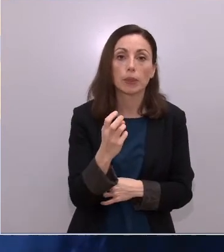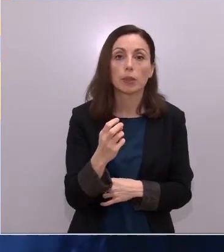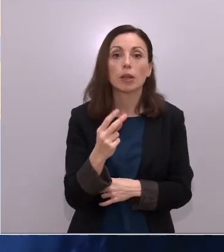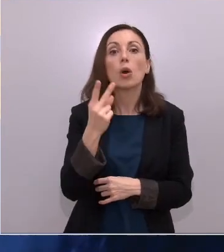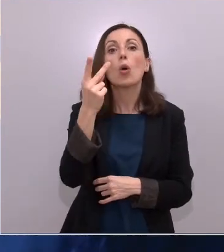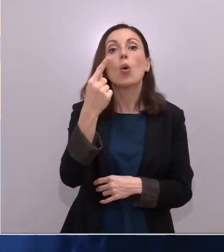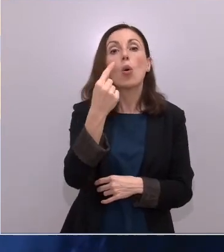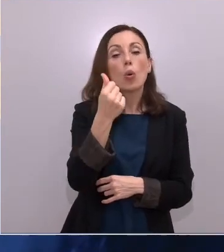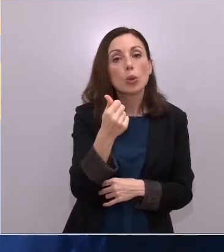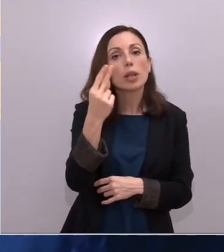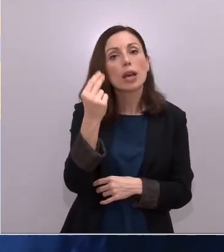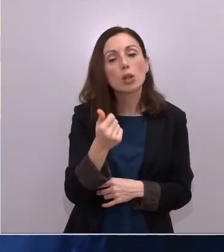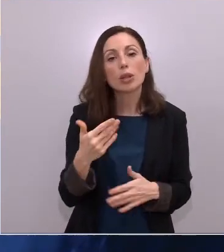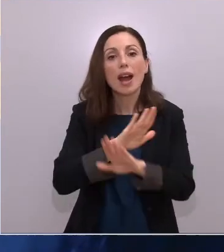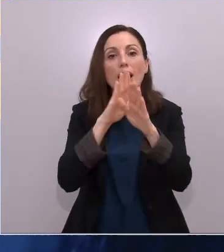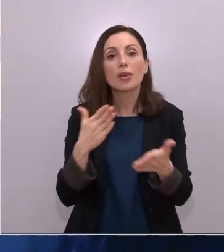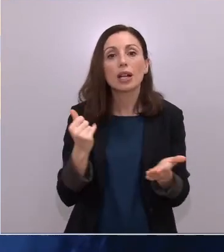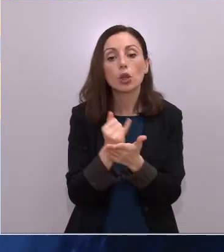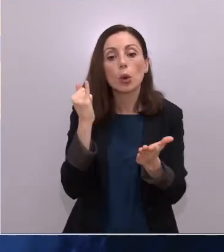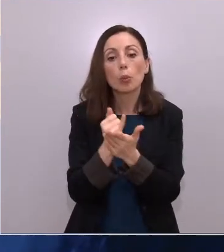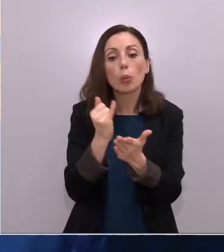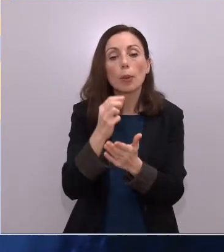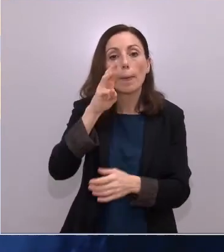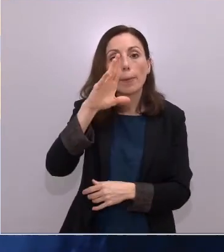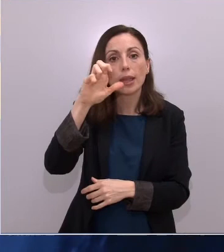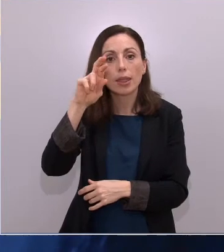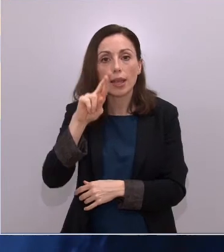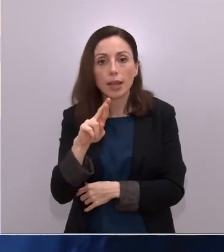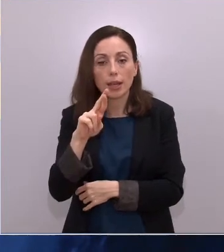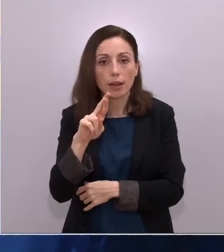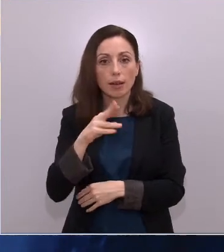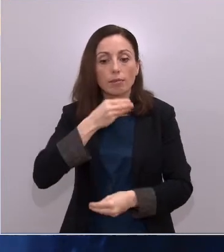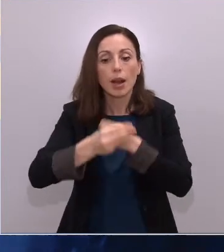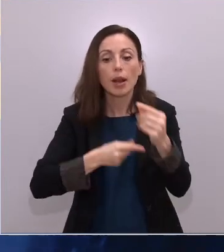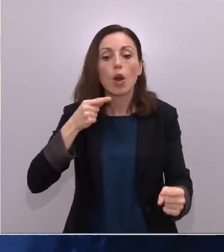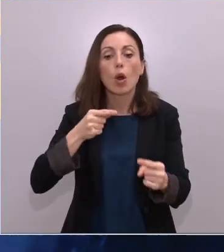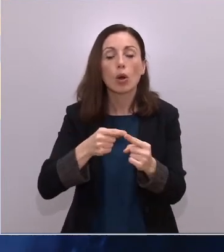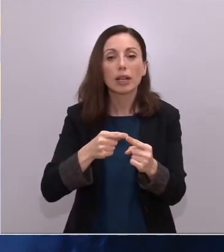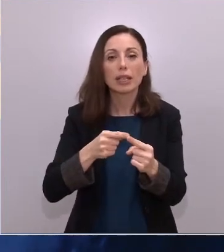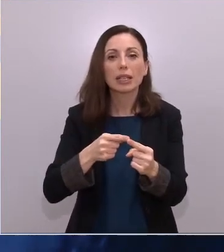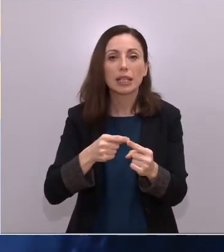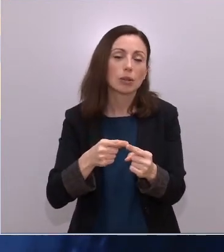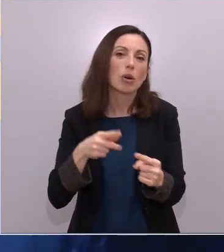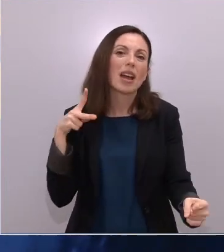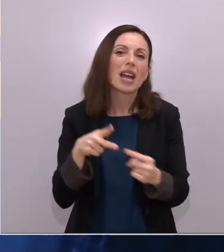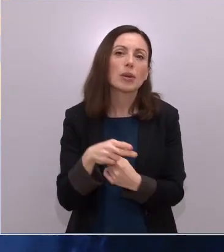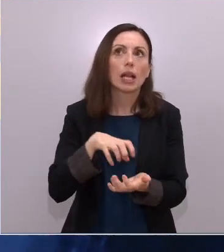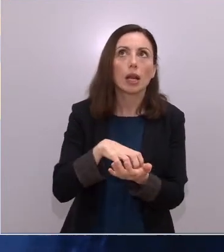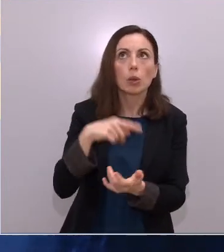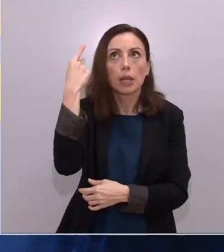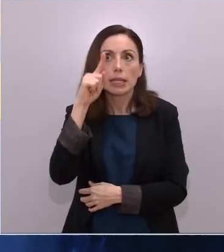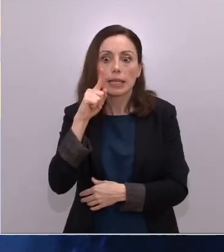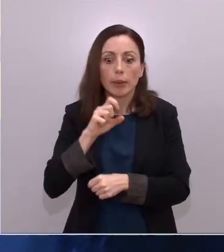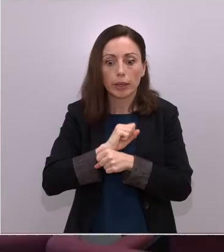48 horas todos ellos se someterán a las pruebas de PCR para evitar que estén con la incertidumbre de saber si tienen o no la